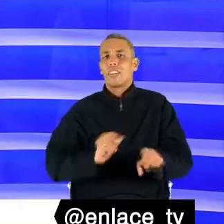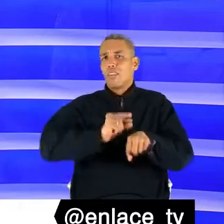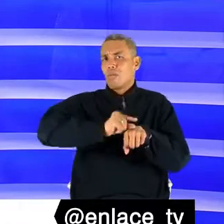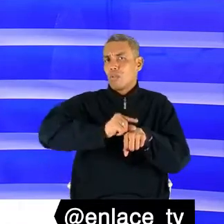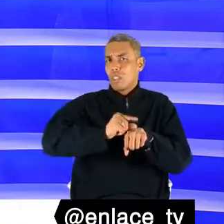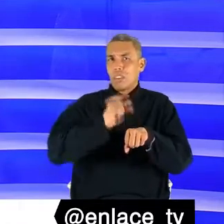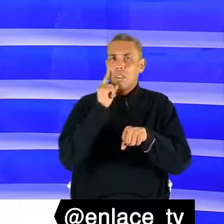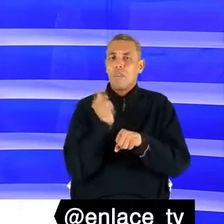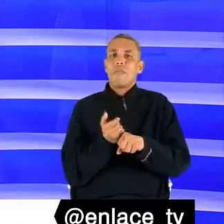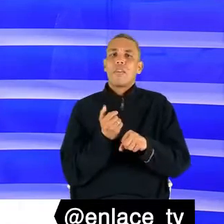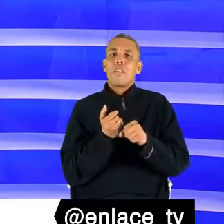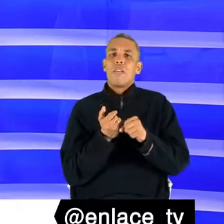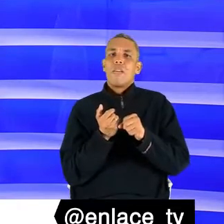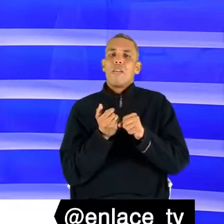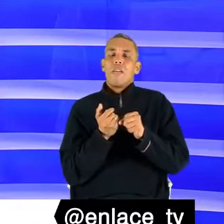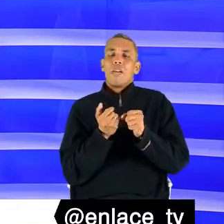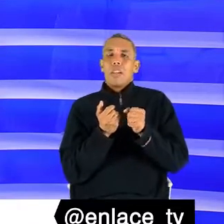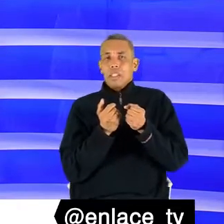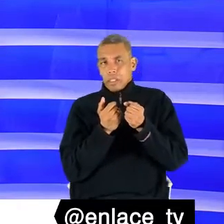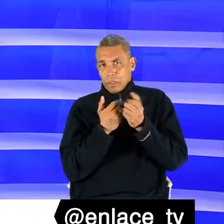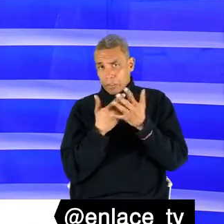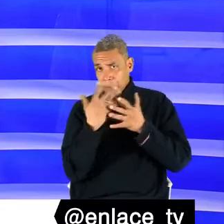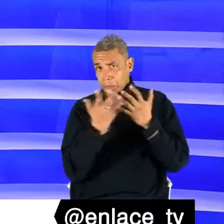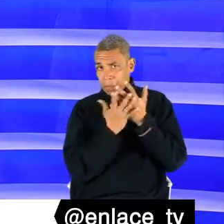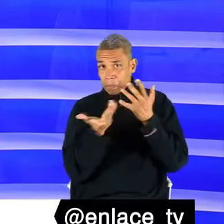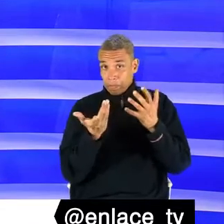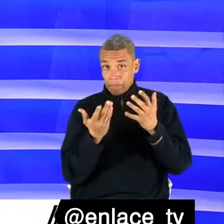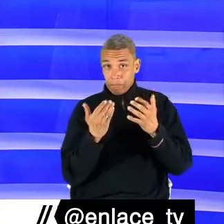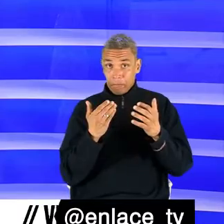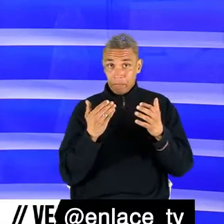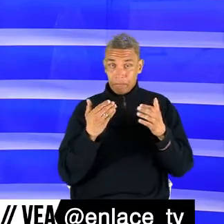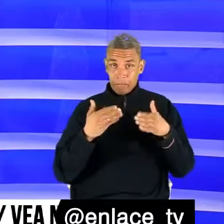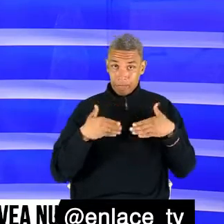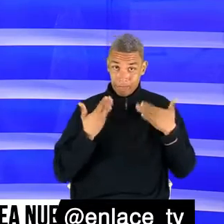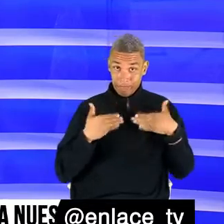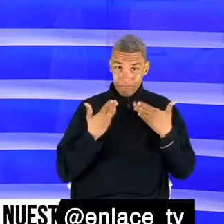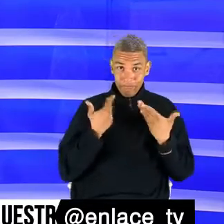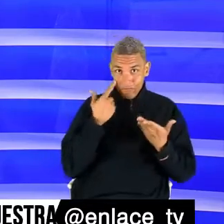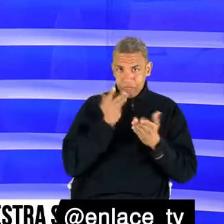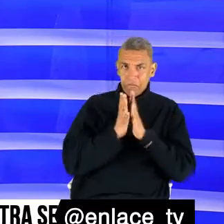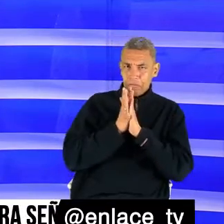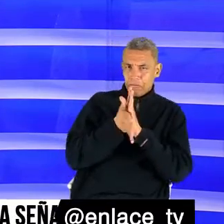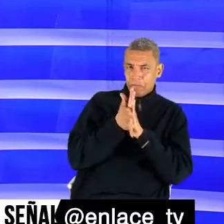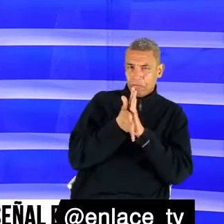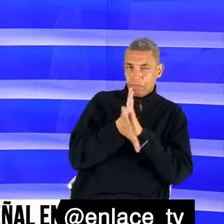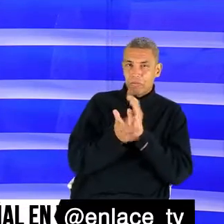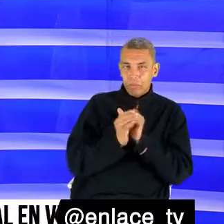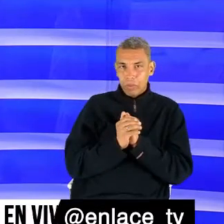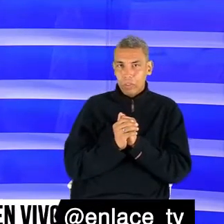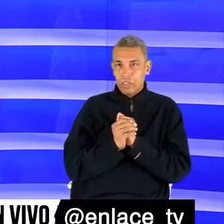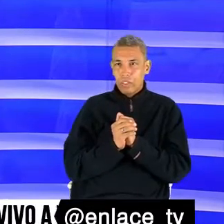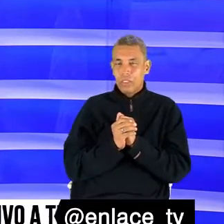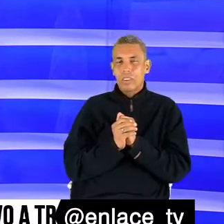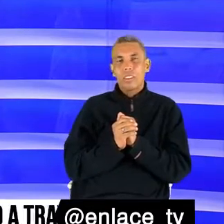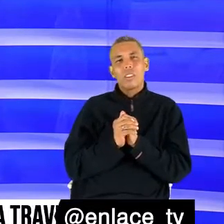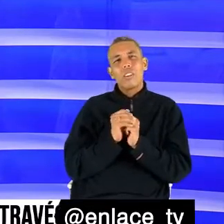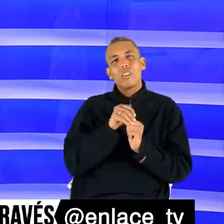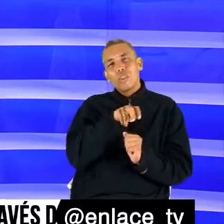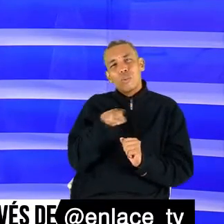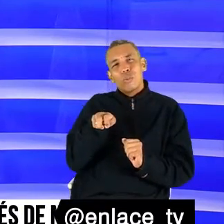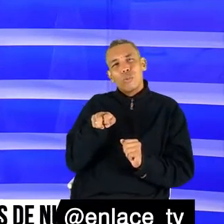un año en Barranca Bermeja y desde mes y medio desarrolla un programa de formación en el sector nororiental de la ciudad. Hablamos con